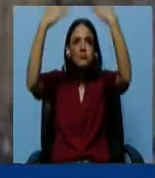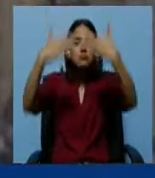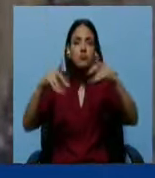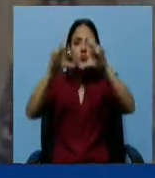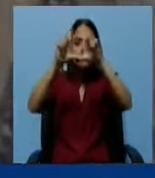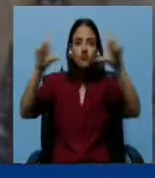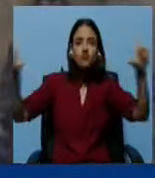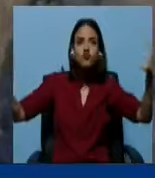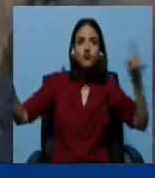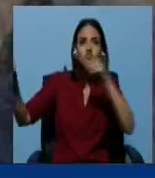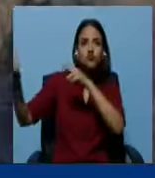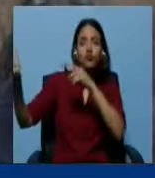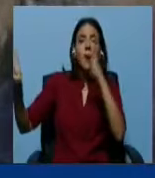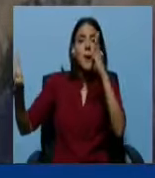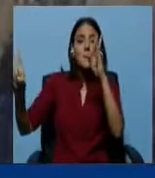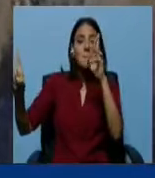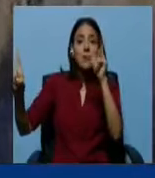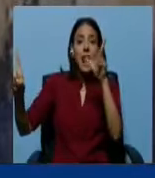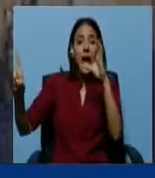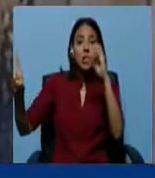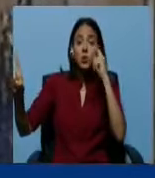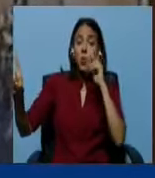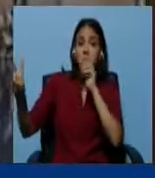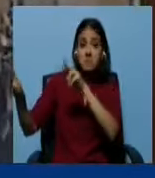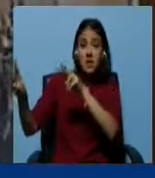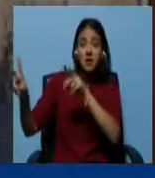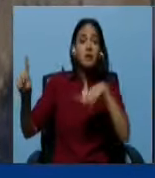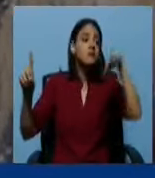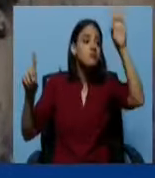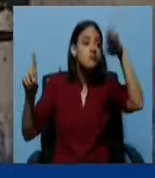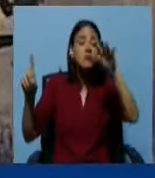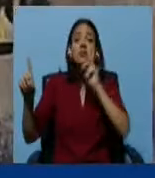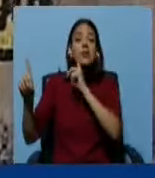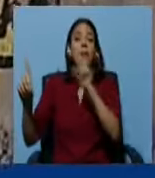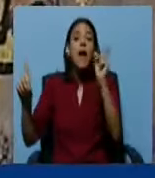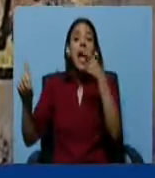muy amigo de algunos de ustedes, el gran Gabriel Bracho,